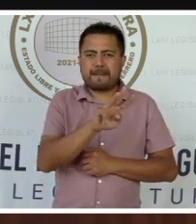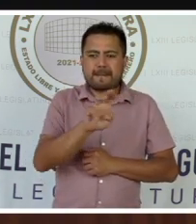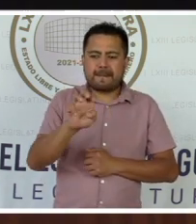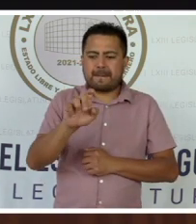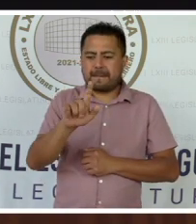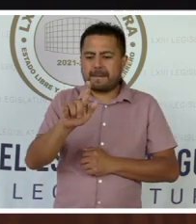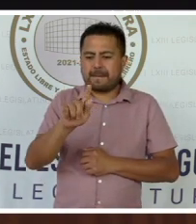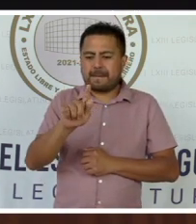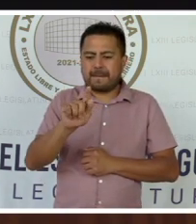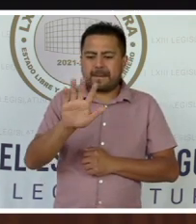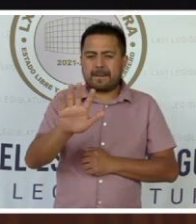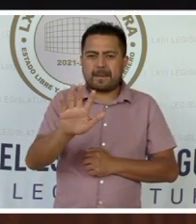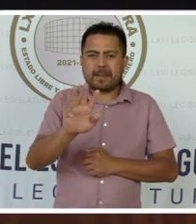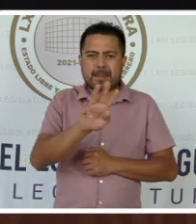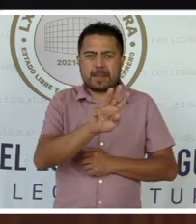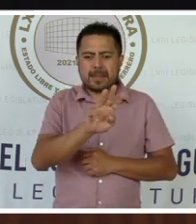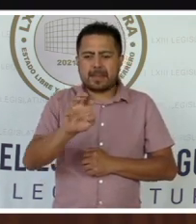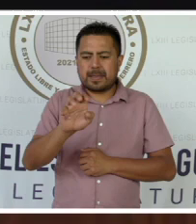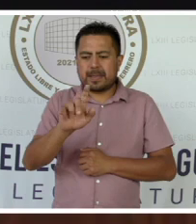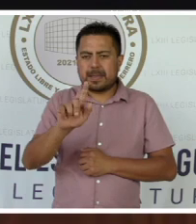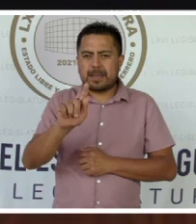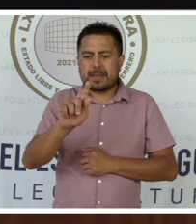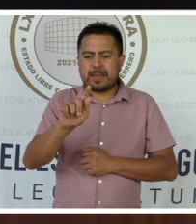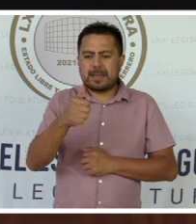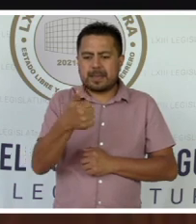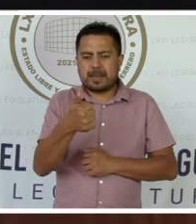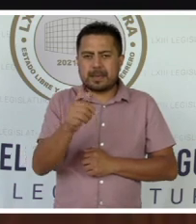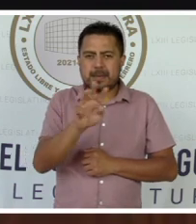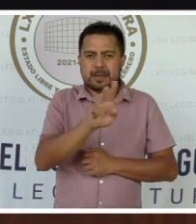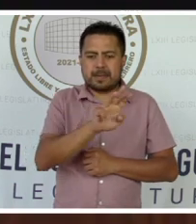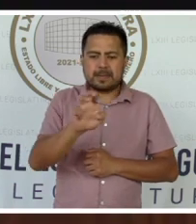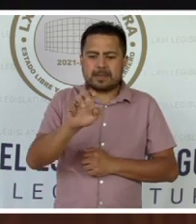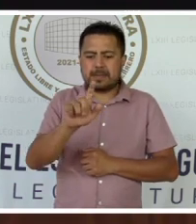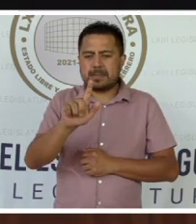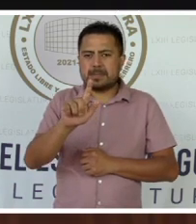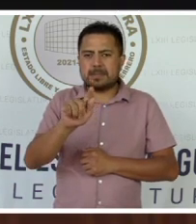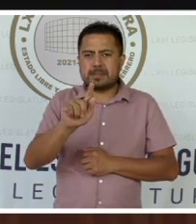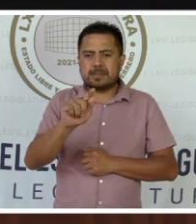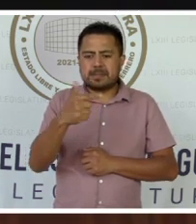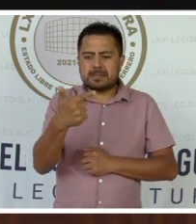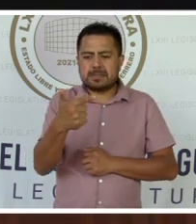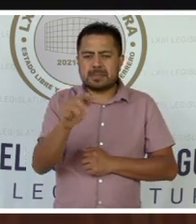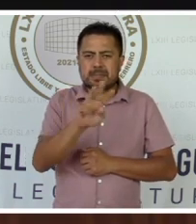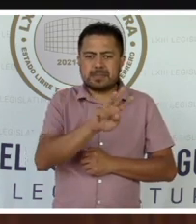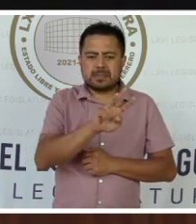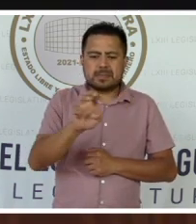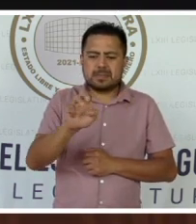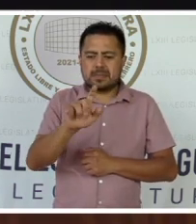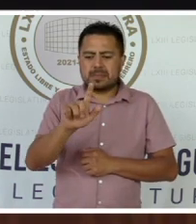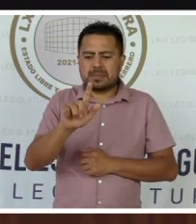375 376 377 378